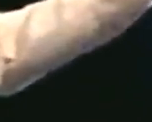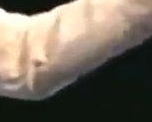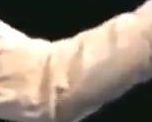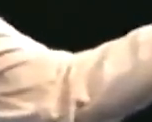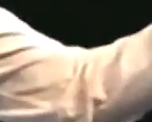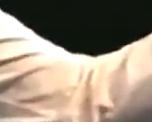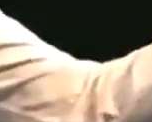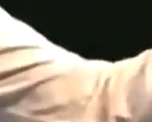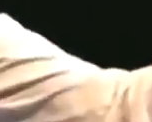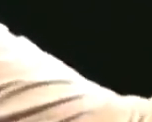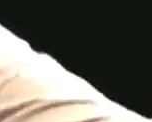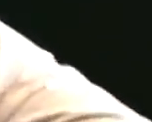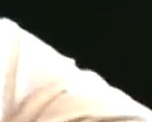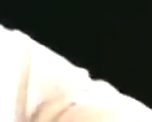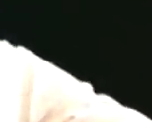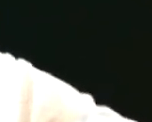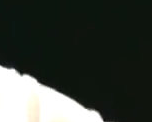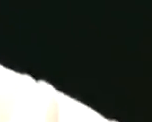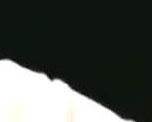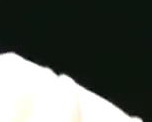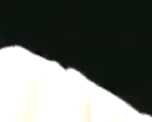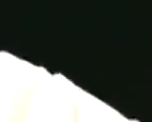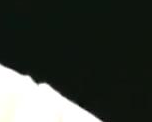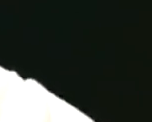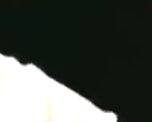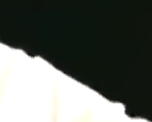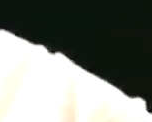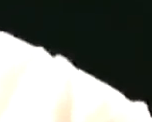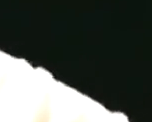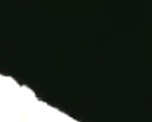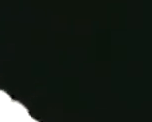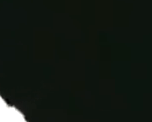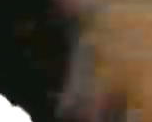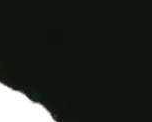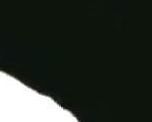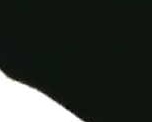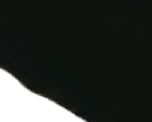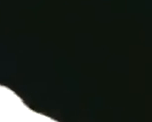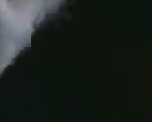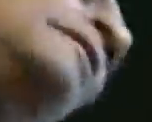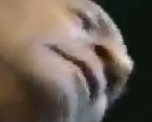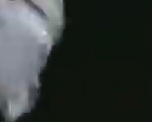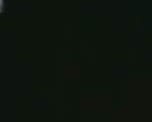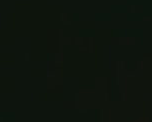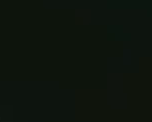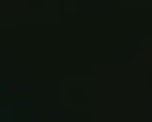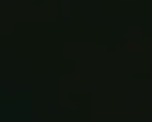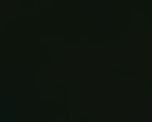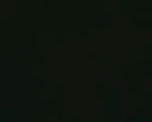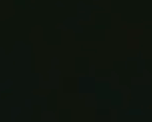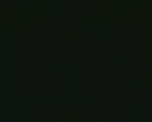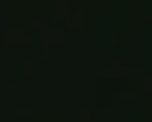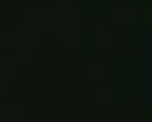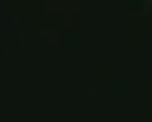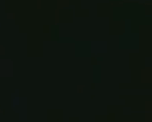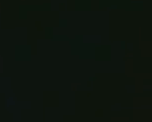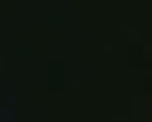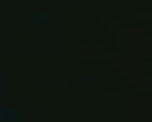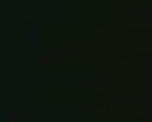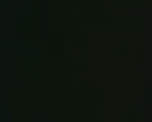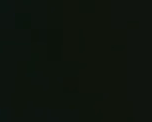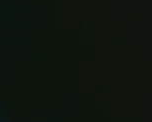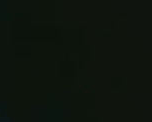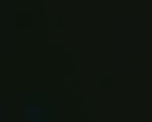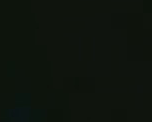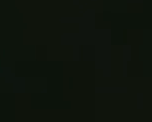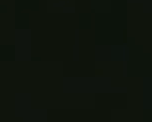delegados internacionales. Con este ambiente musical, desde la sala Ríos Reinas del